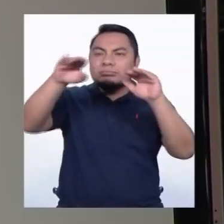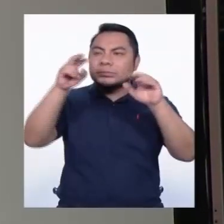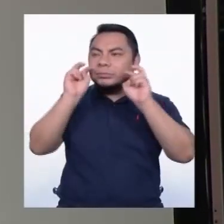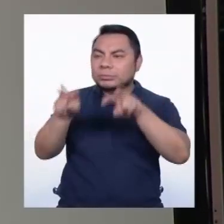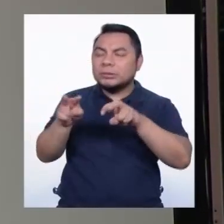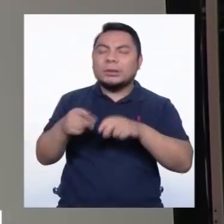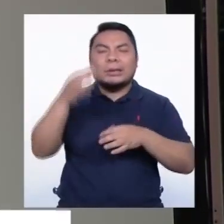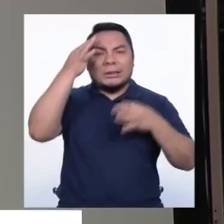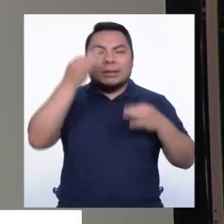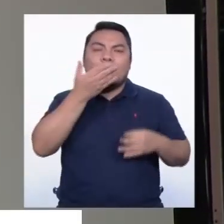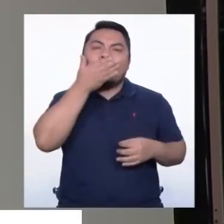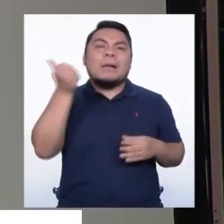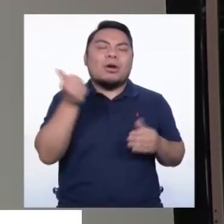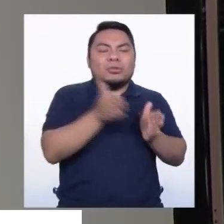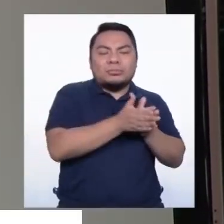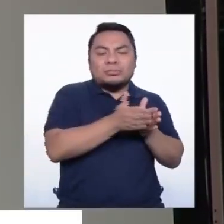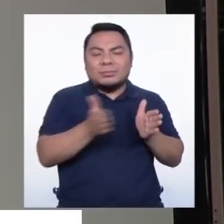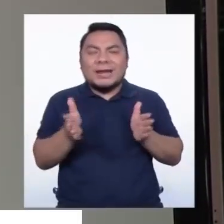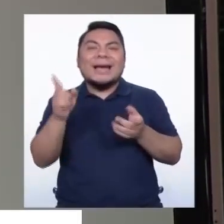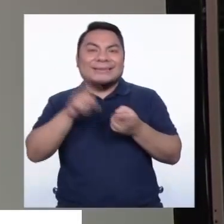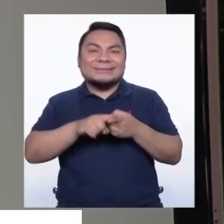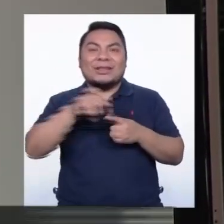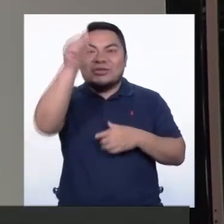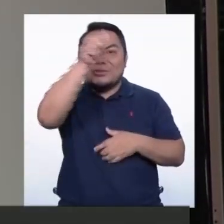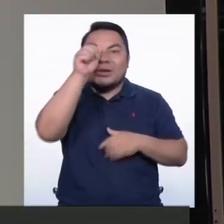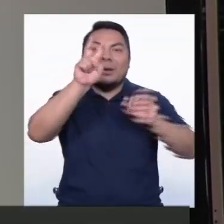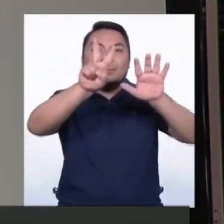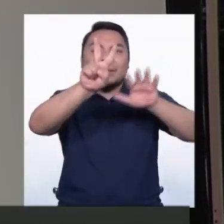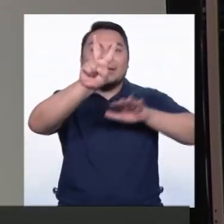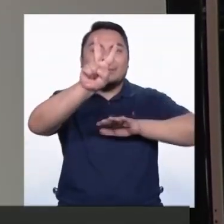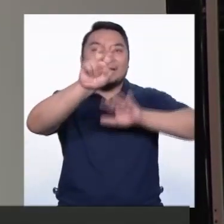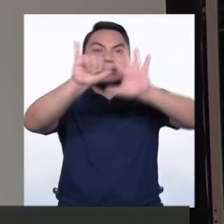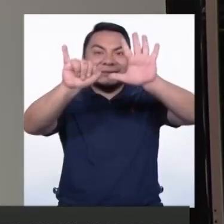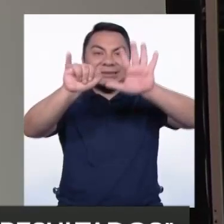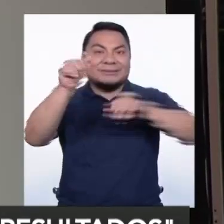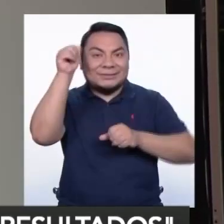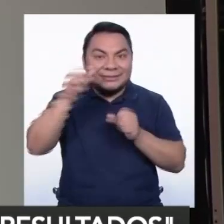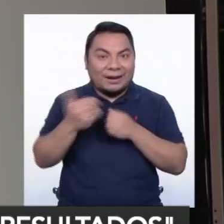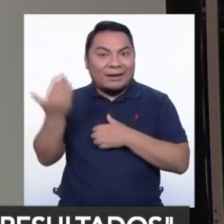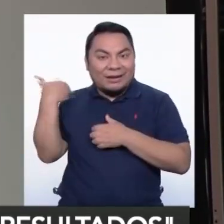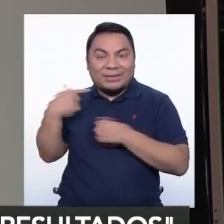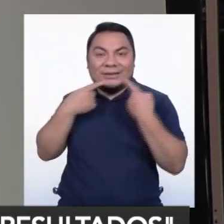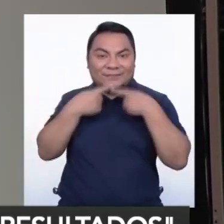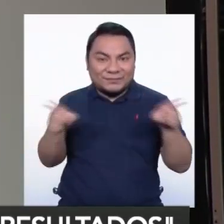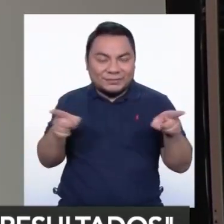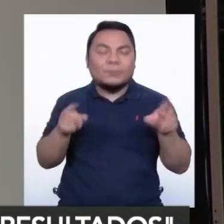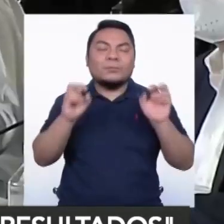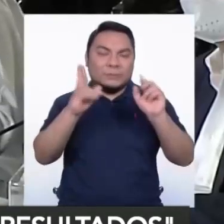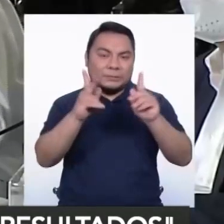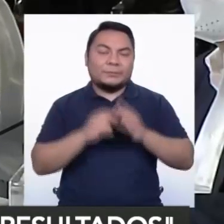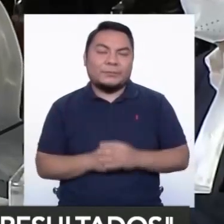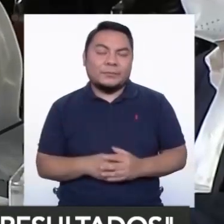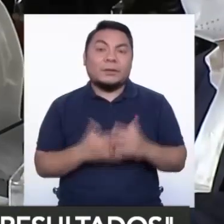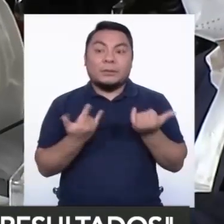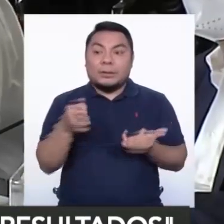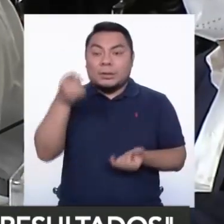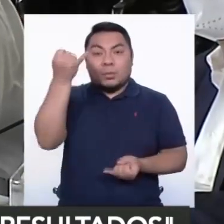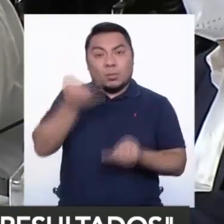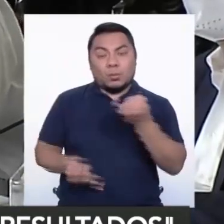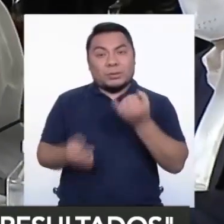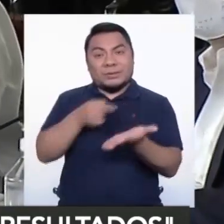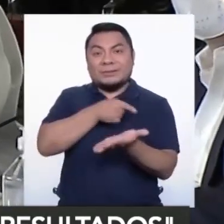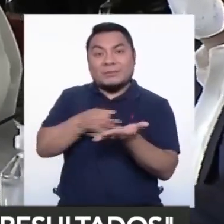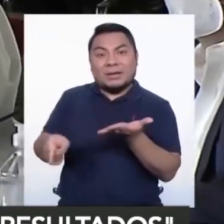tomamos la decisión de ampliarlo hasta el domingo 26, ¿no? Y lo relevante es que en esta última semana